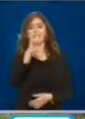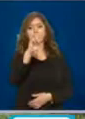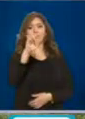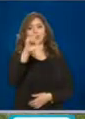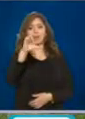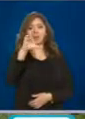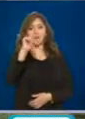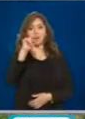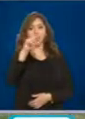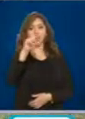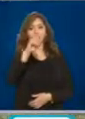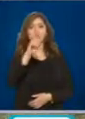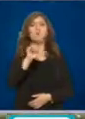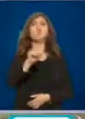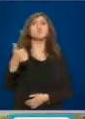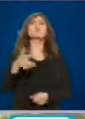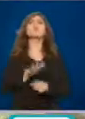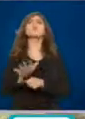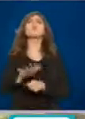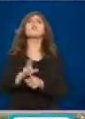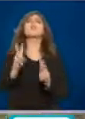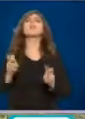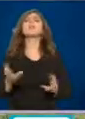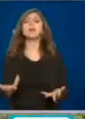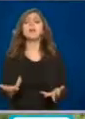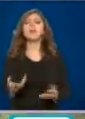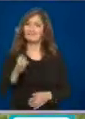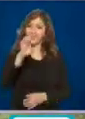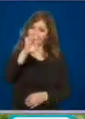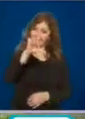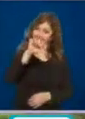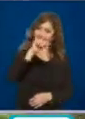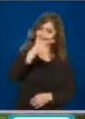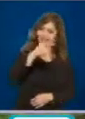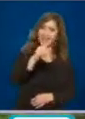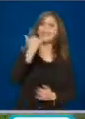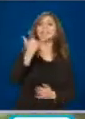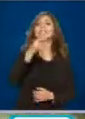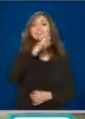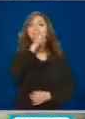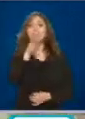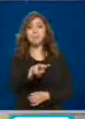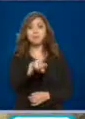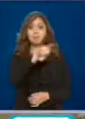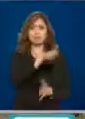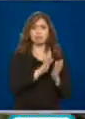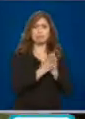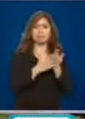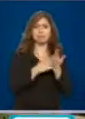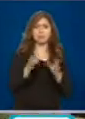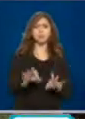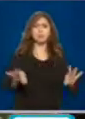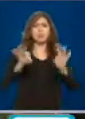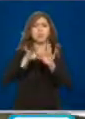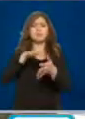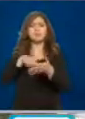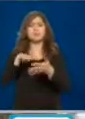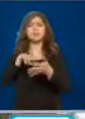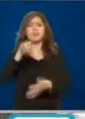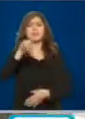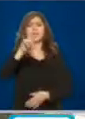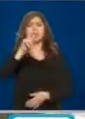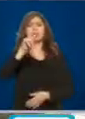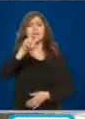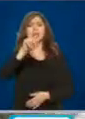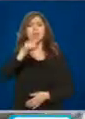¿Y cuál otra? A ver, ¿cuál otra? El águila y la serpiente, que son libros fundamentales de la literatura mexicana, pero